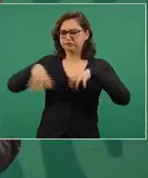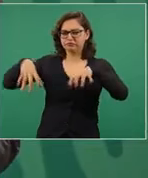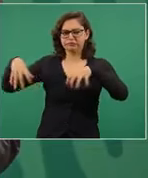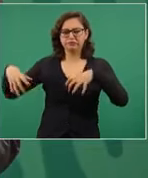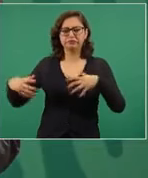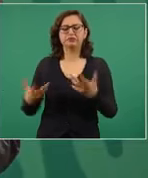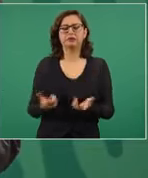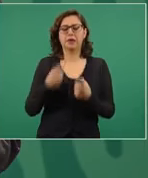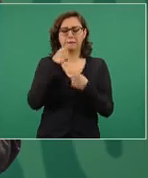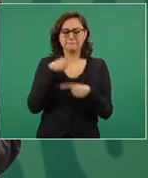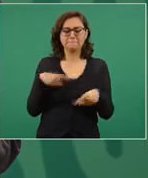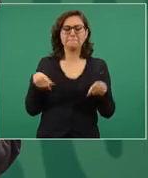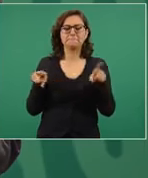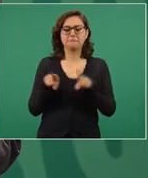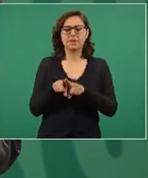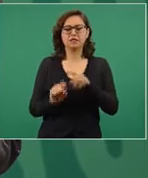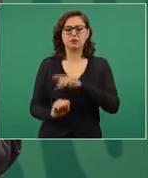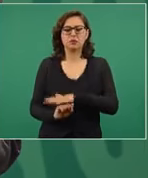balastro,